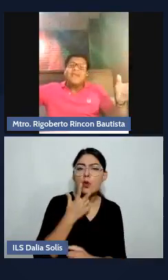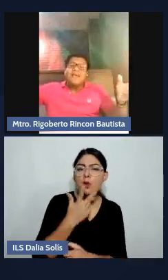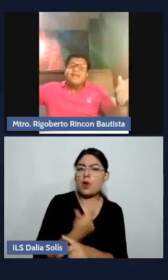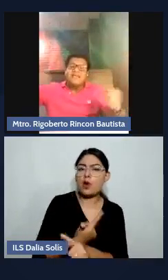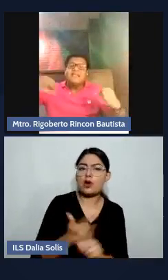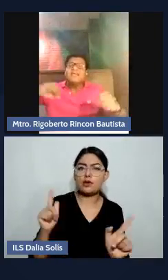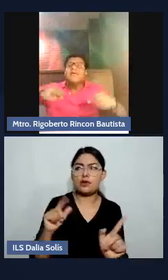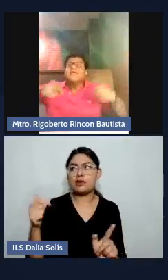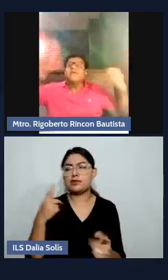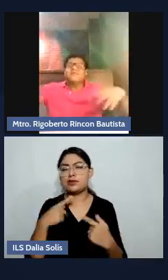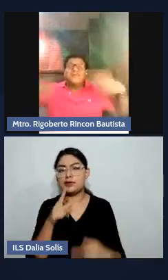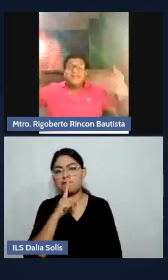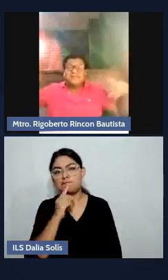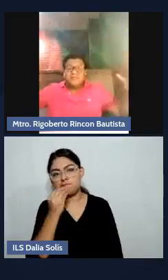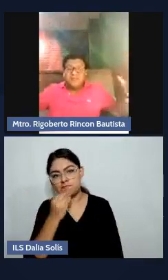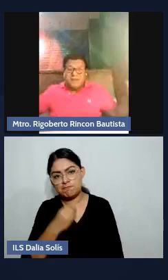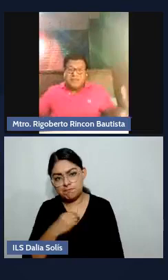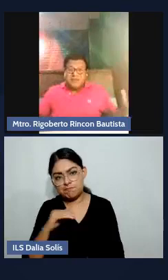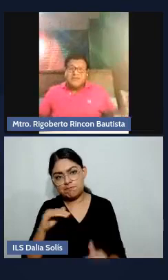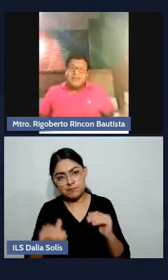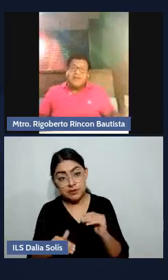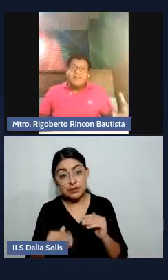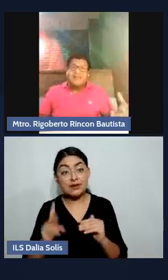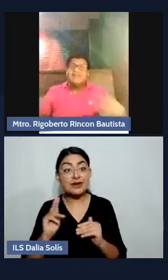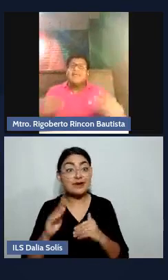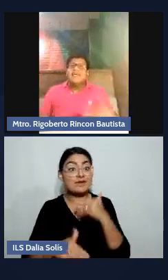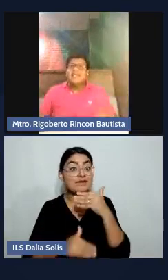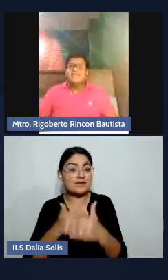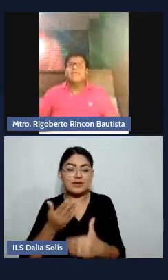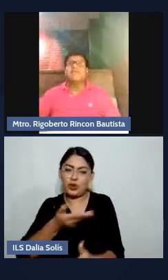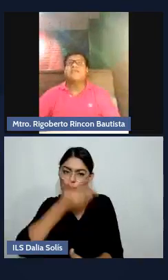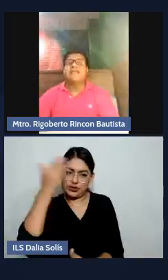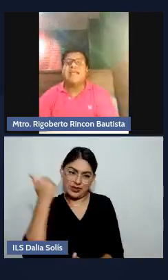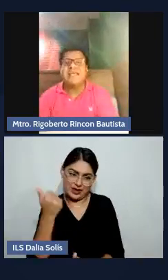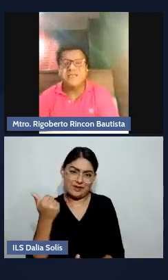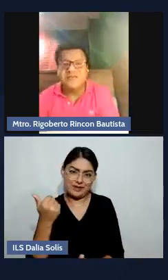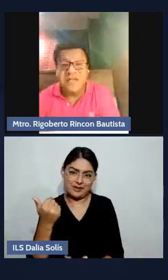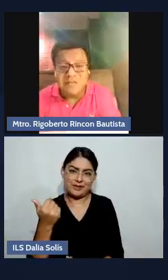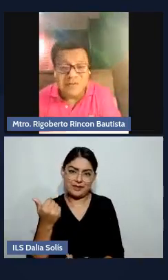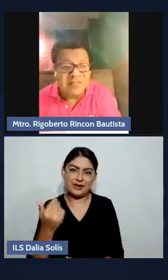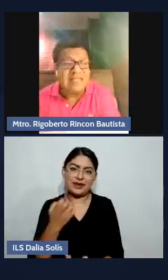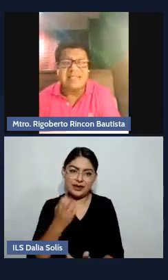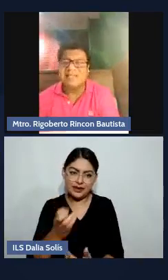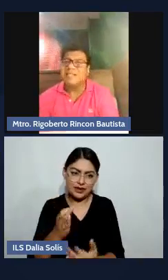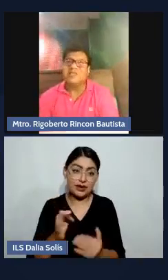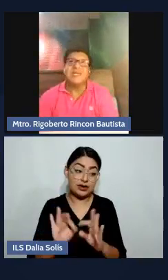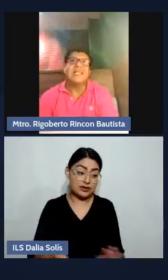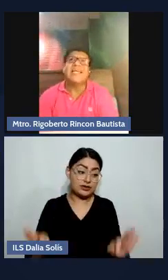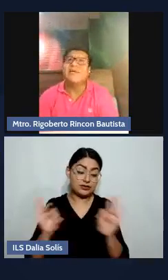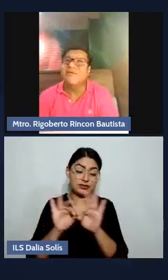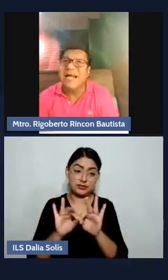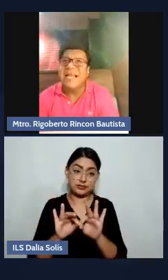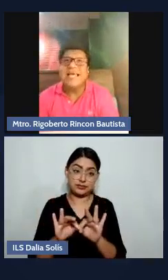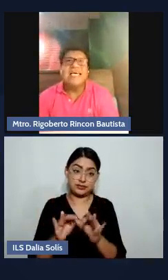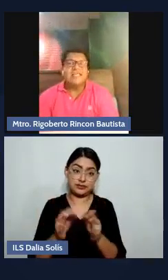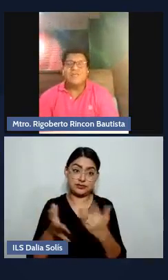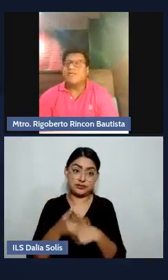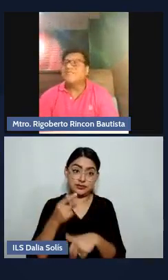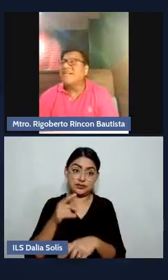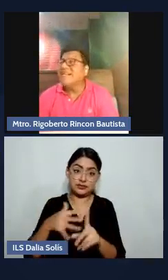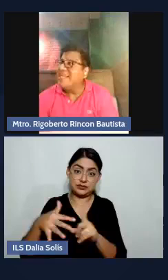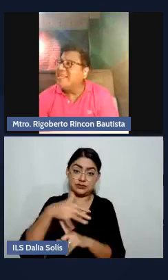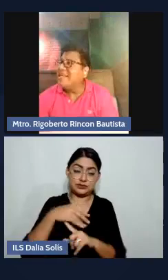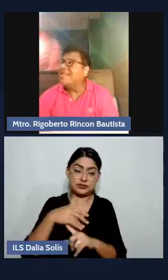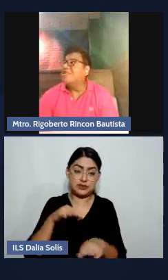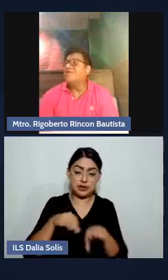saber cuáles son las posibles consecuencias que se puedan tener. Y eso es bien importante, si dentro del área laboral te toca ser líder, te